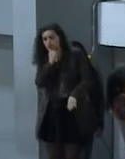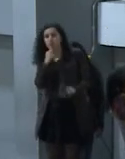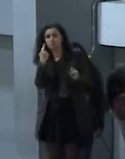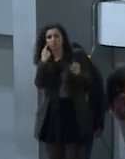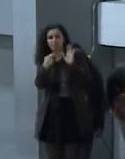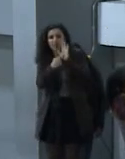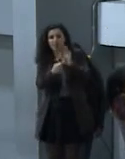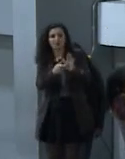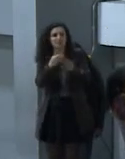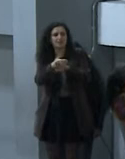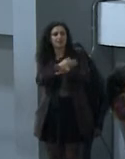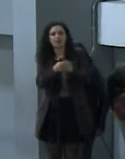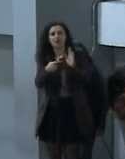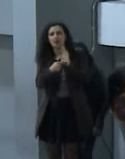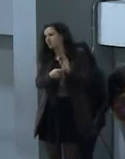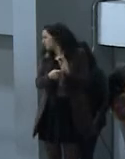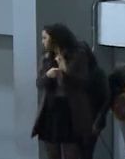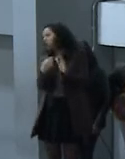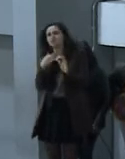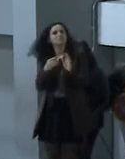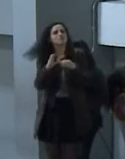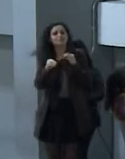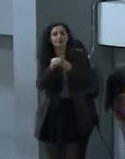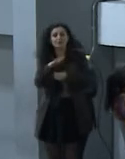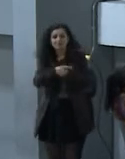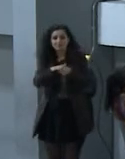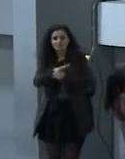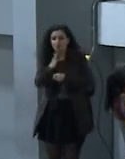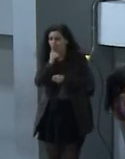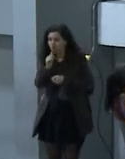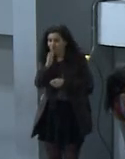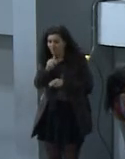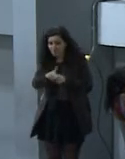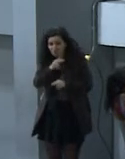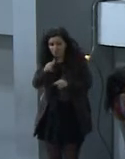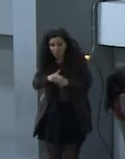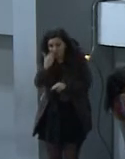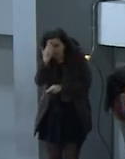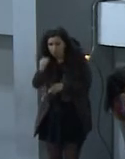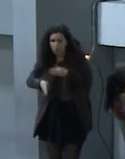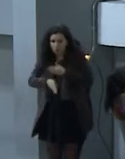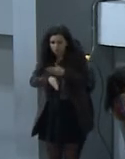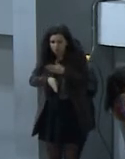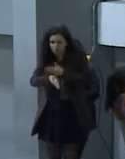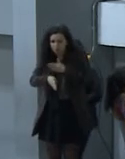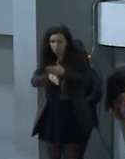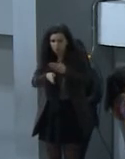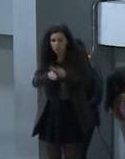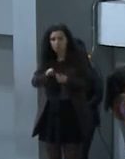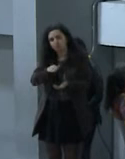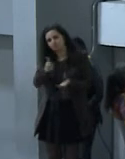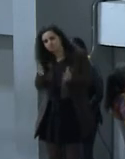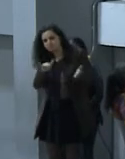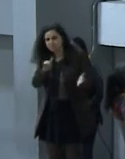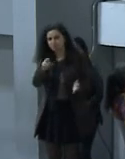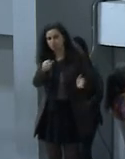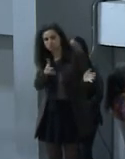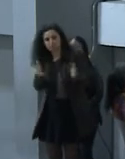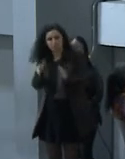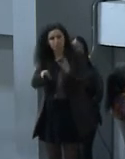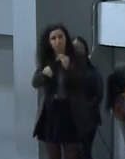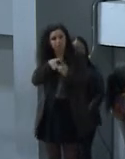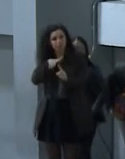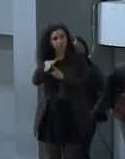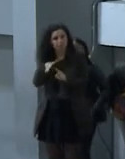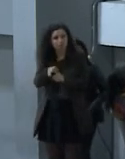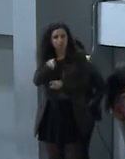resaltamos. ¿Qué dice? Concretamente dice, en caso de situaciones de anormalidad que persistan en el tiempo y que imposibiliten o impidan